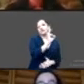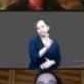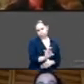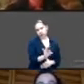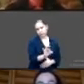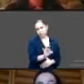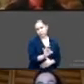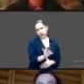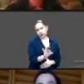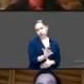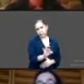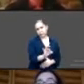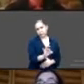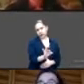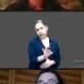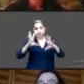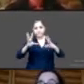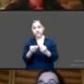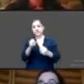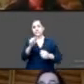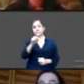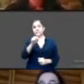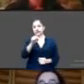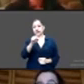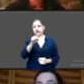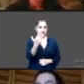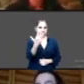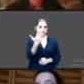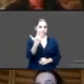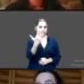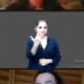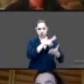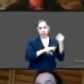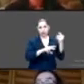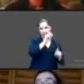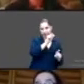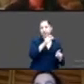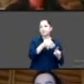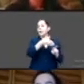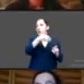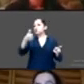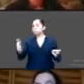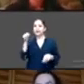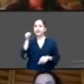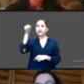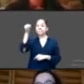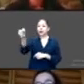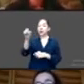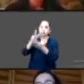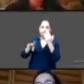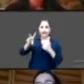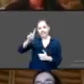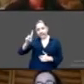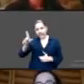ubicada en 68.5. Y tendremos para 2030, que esa es nuestra estimación, sin la NAPEA, porque ahorita les voy a